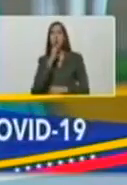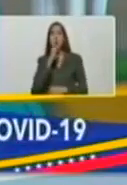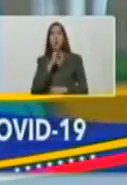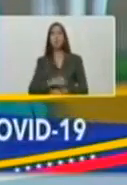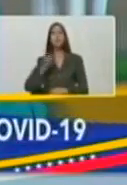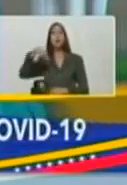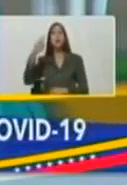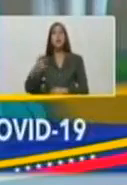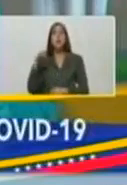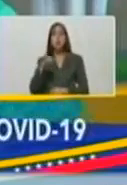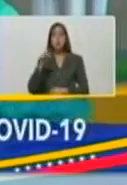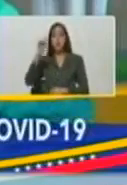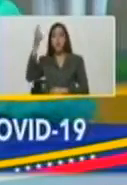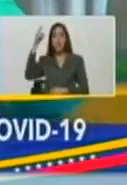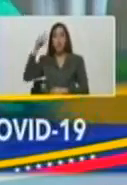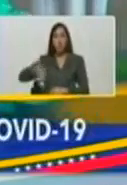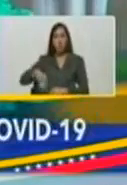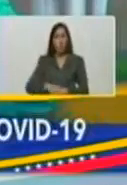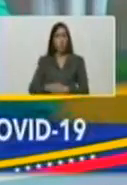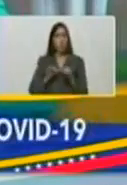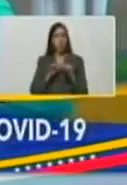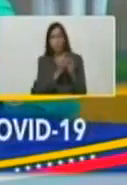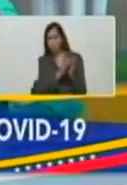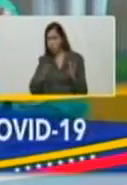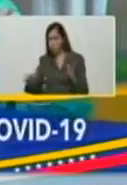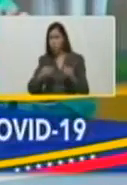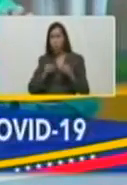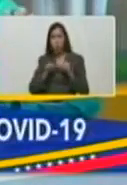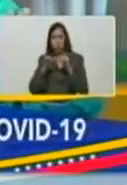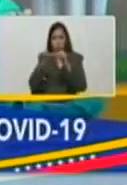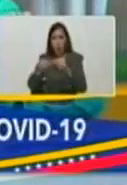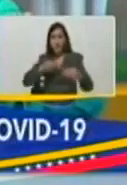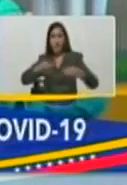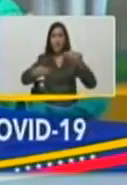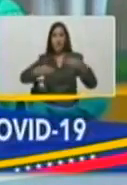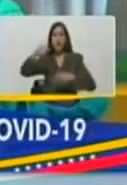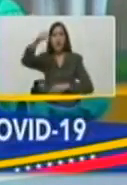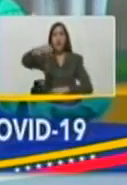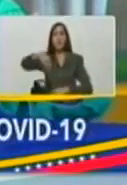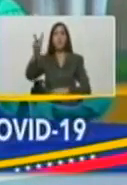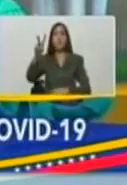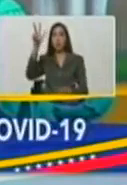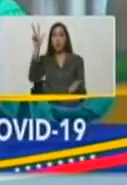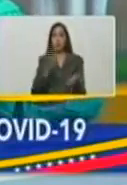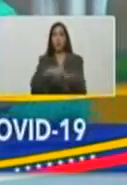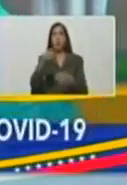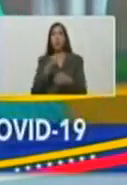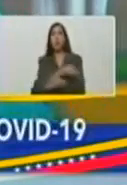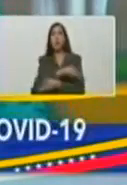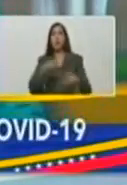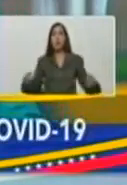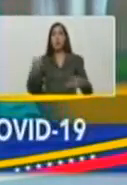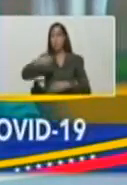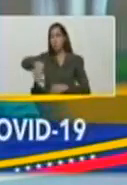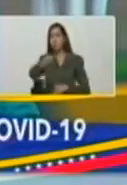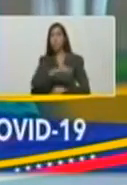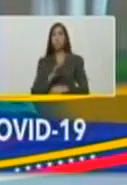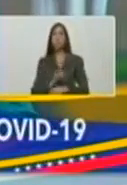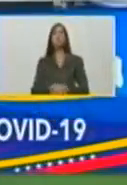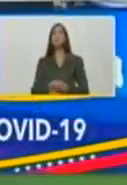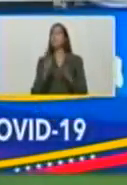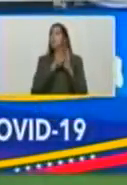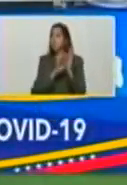Mañana lunes, 1 de noviembre, en adelante, flexibilización en Venezuela. Éxito, éxito total de las medidas